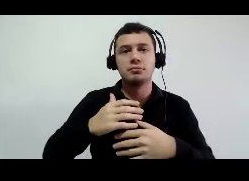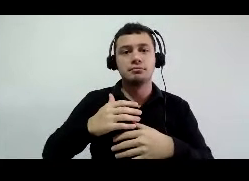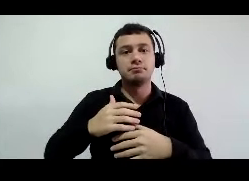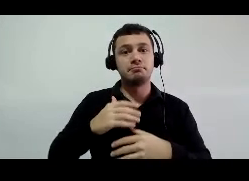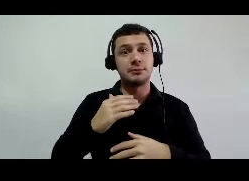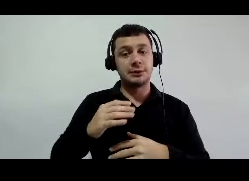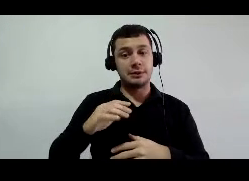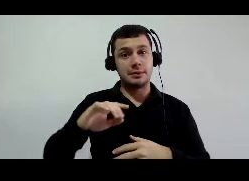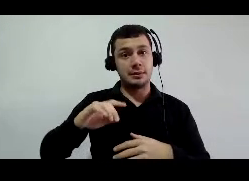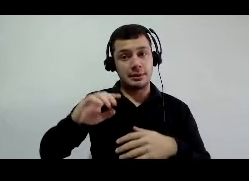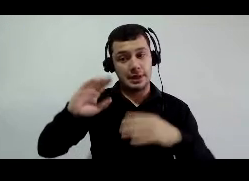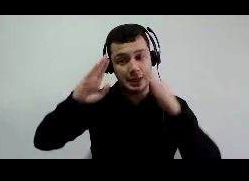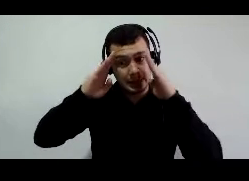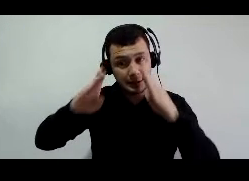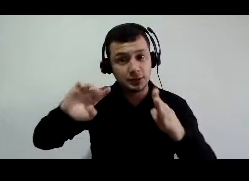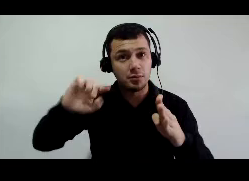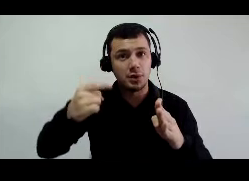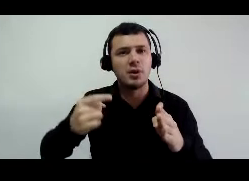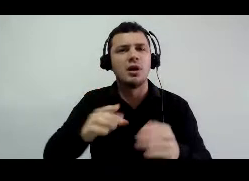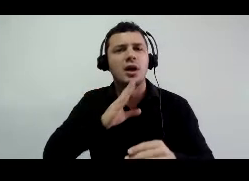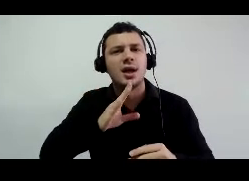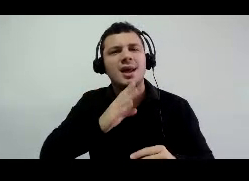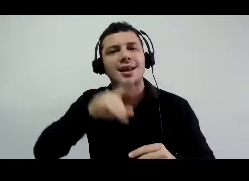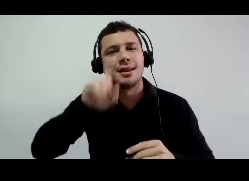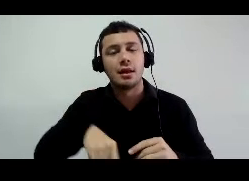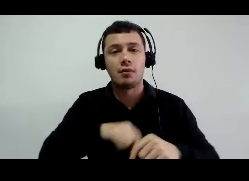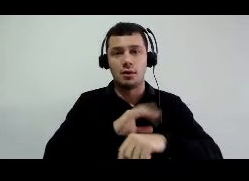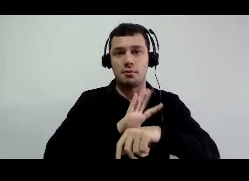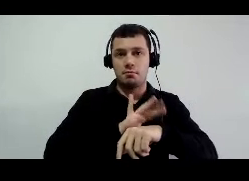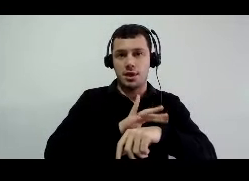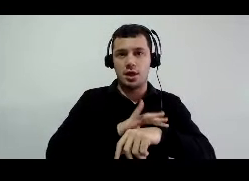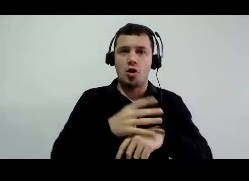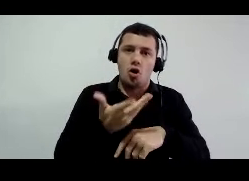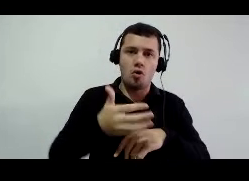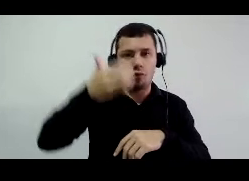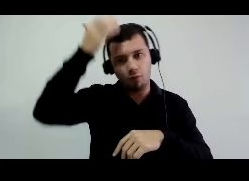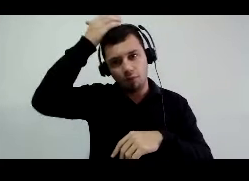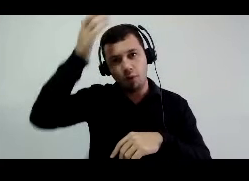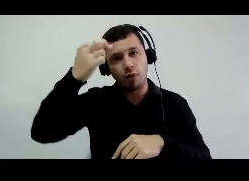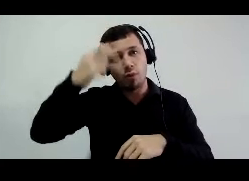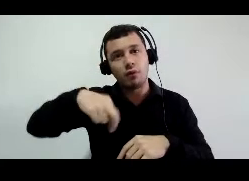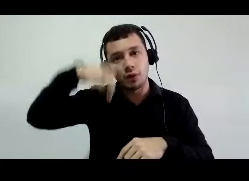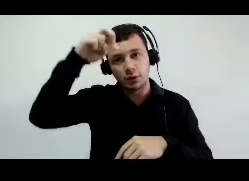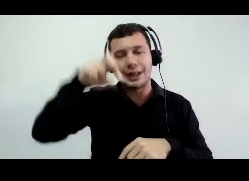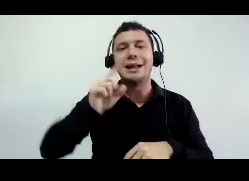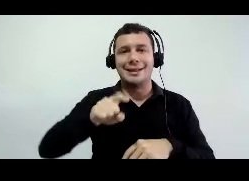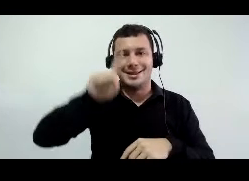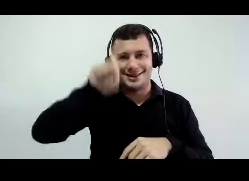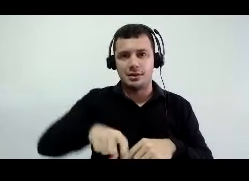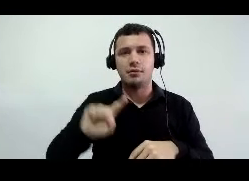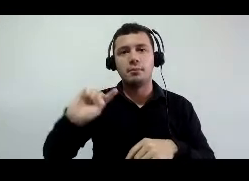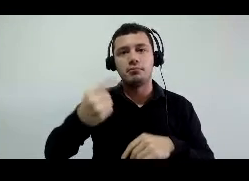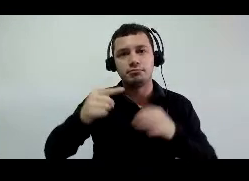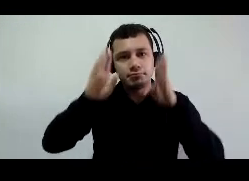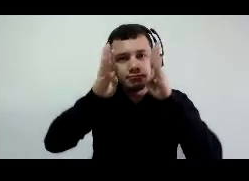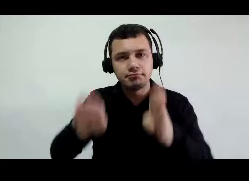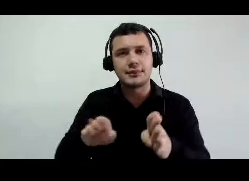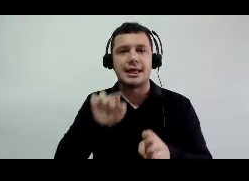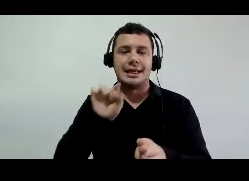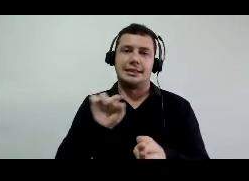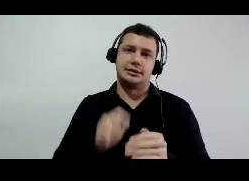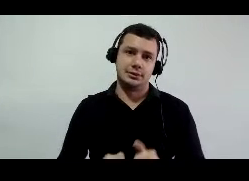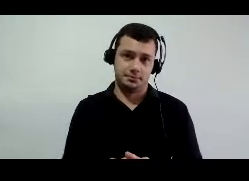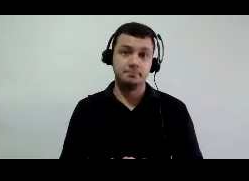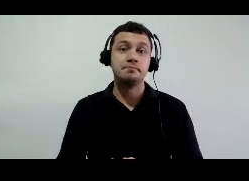ser manejado por un médico o por una enfermera profesional, inmediatamente se